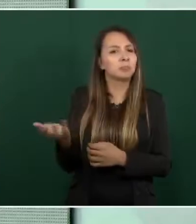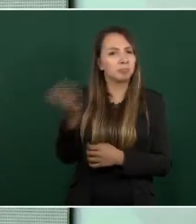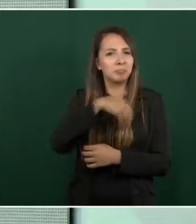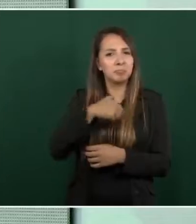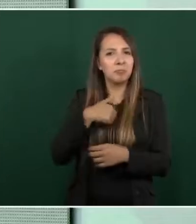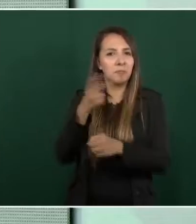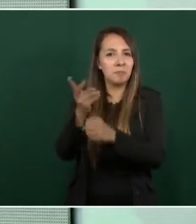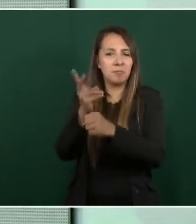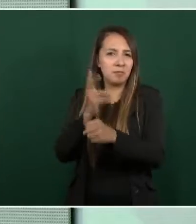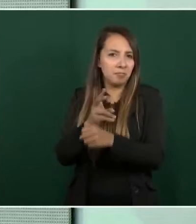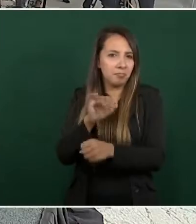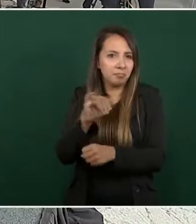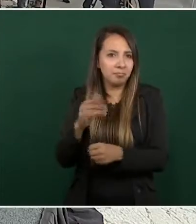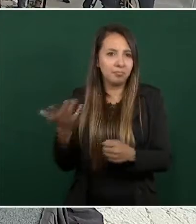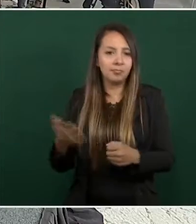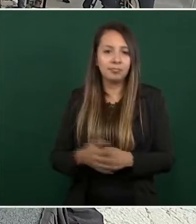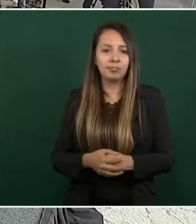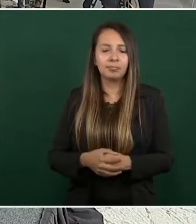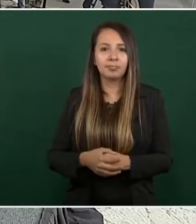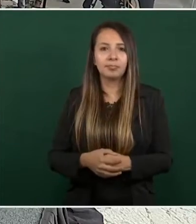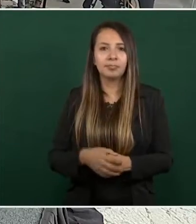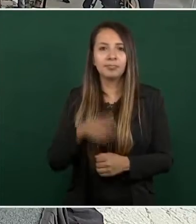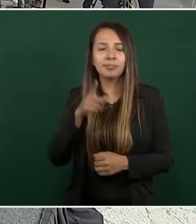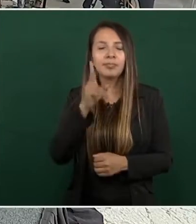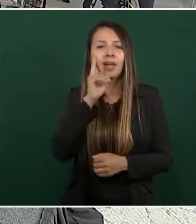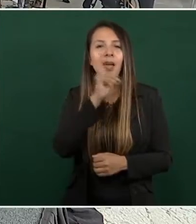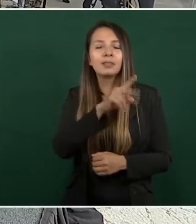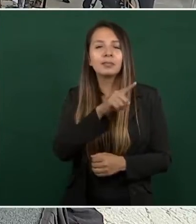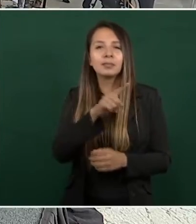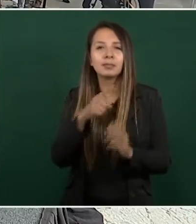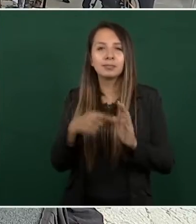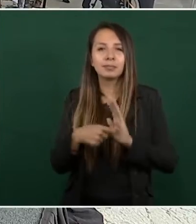Palacio. A ver, pon el...